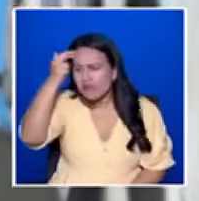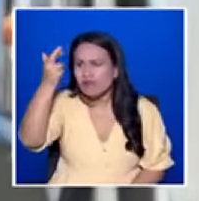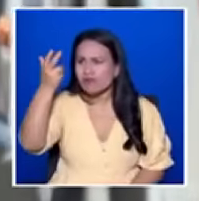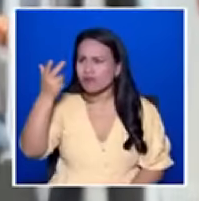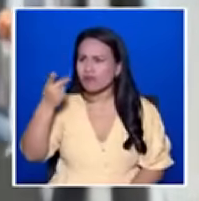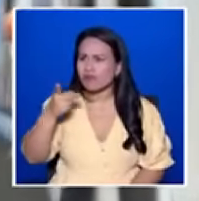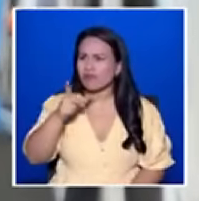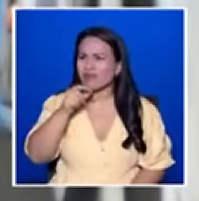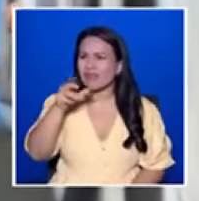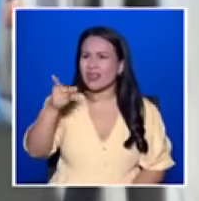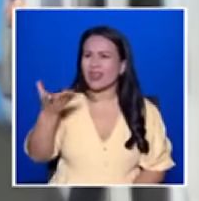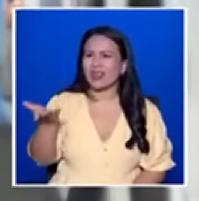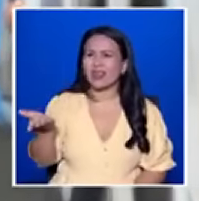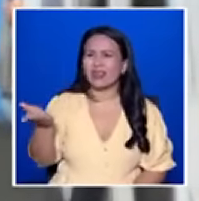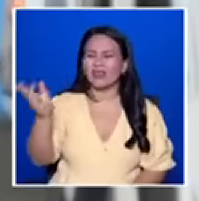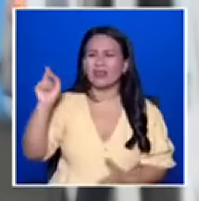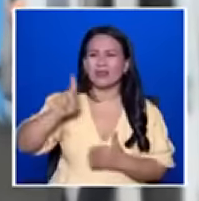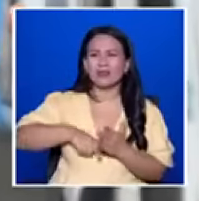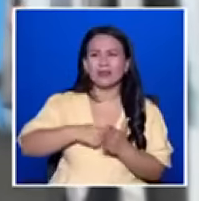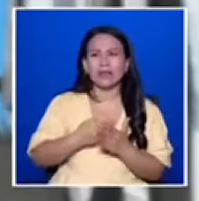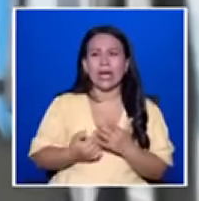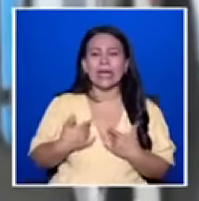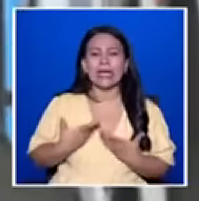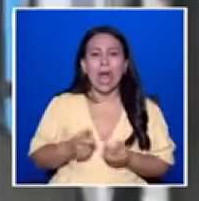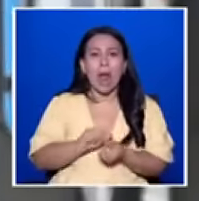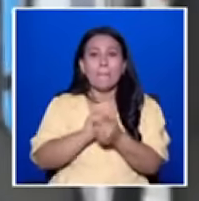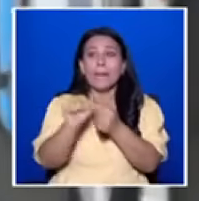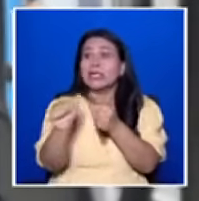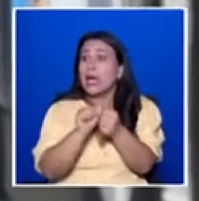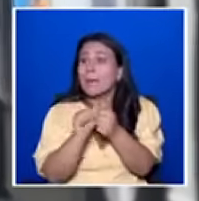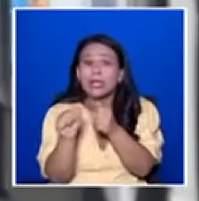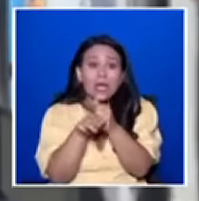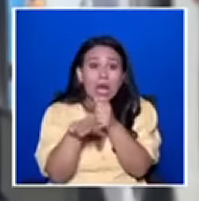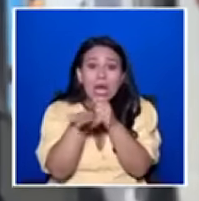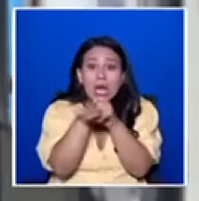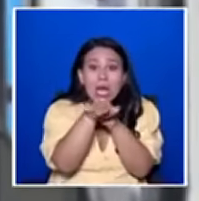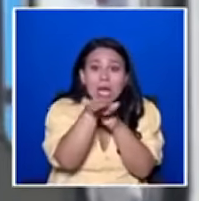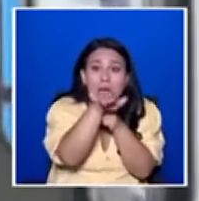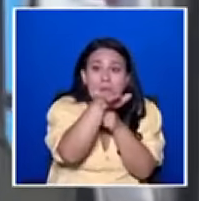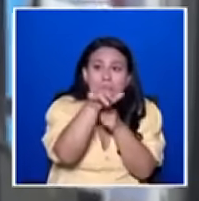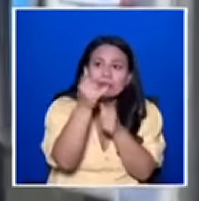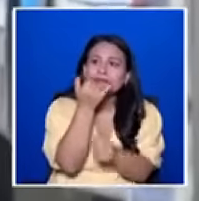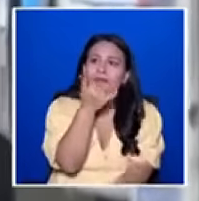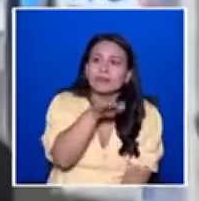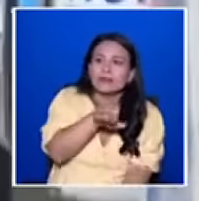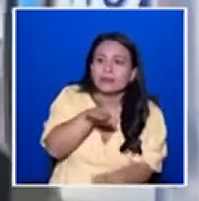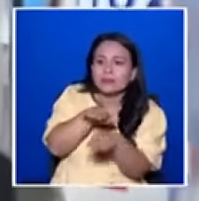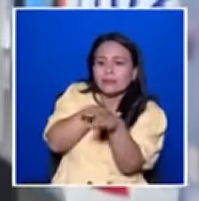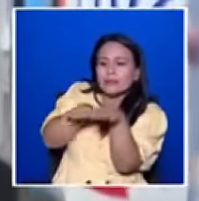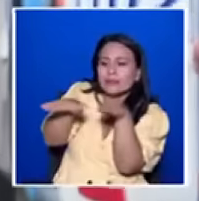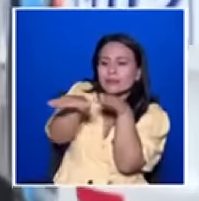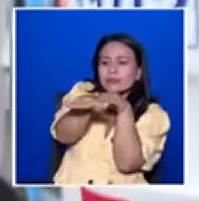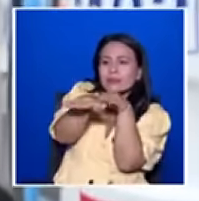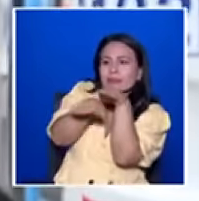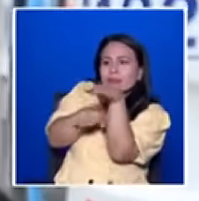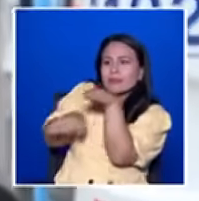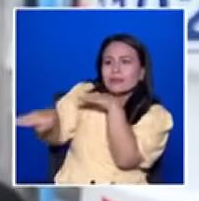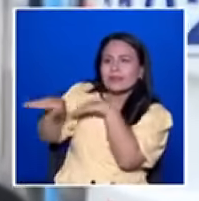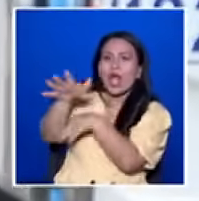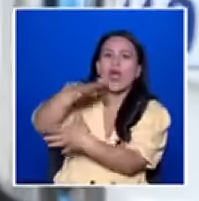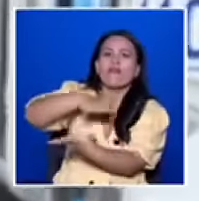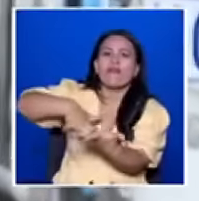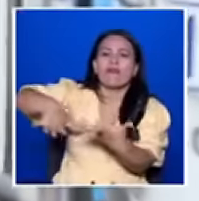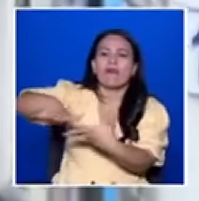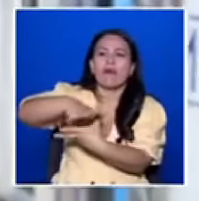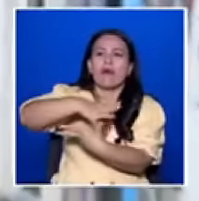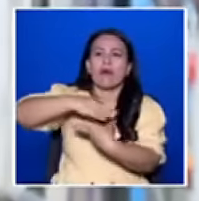esta infracción para adelantarse a los otros, entonces comienzan a estar a un tema de descontrol. ¿Por